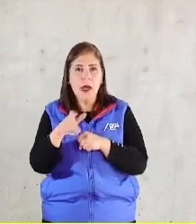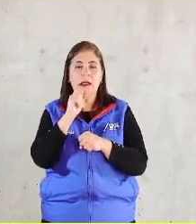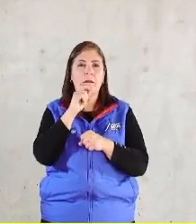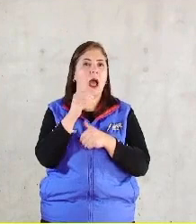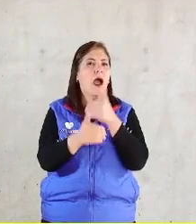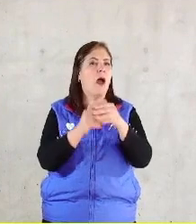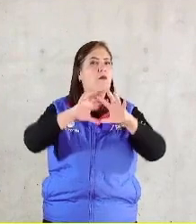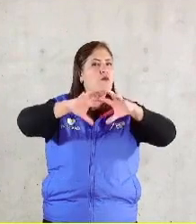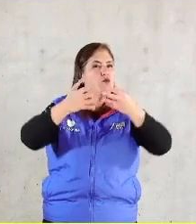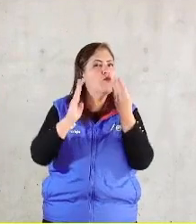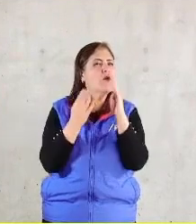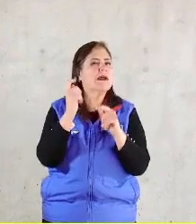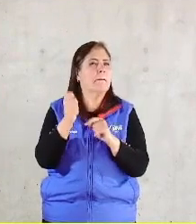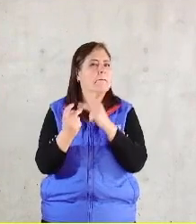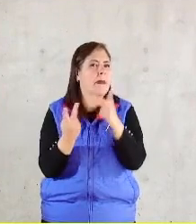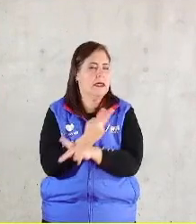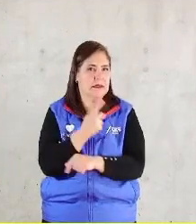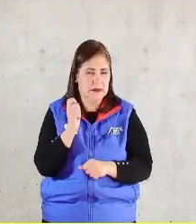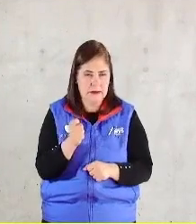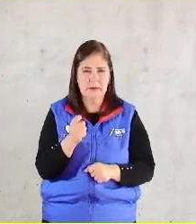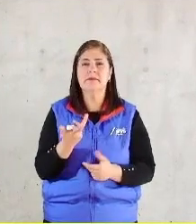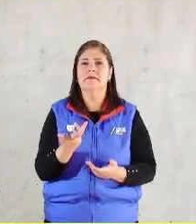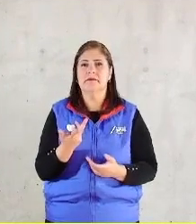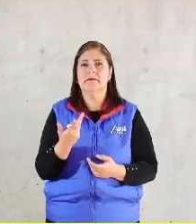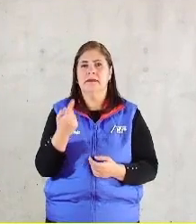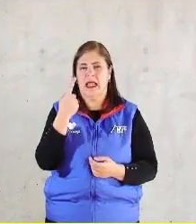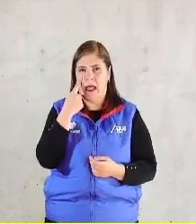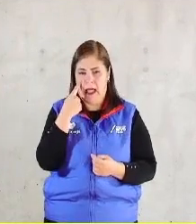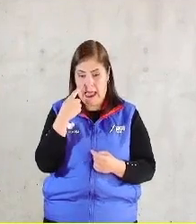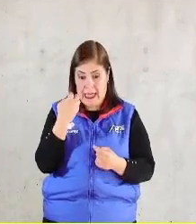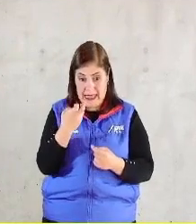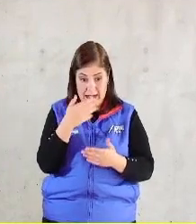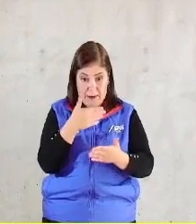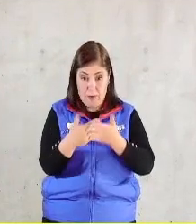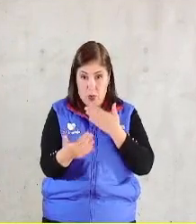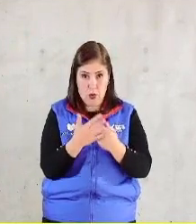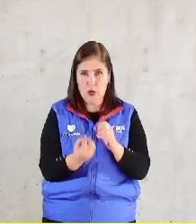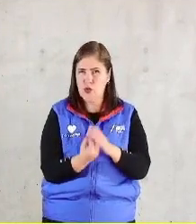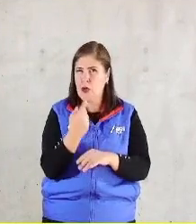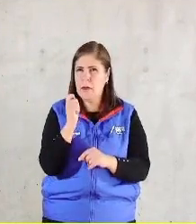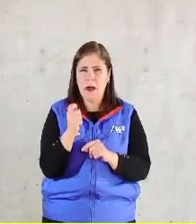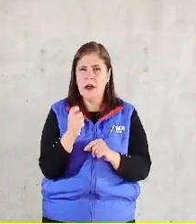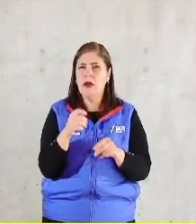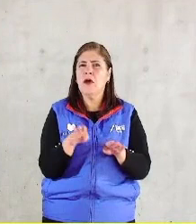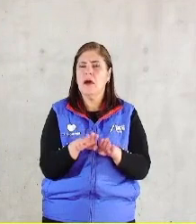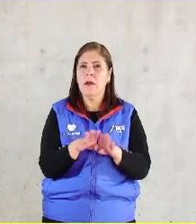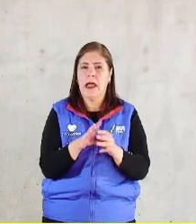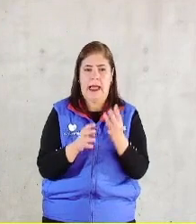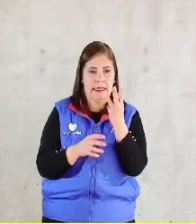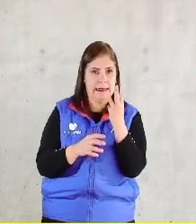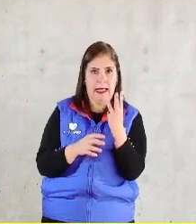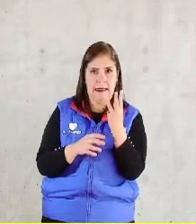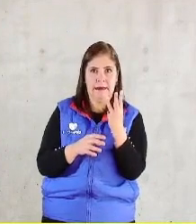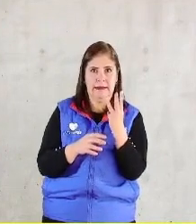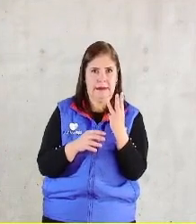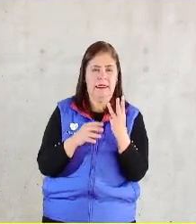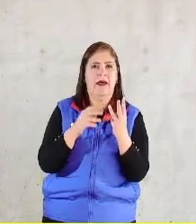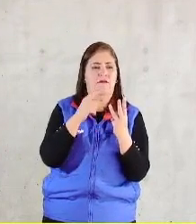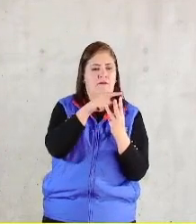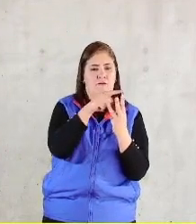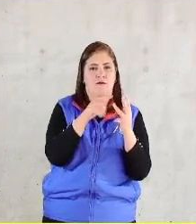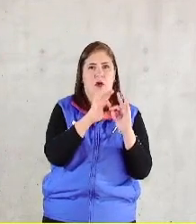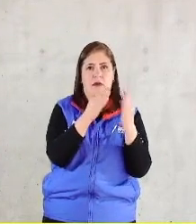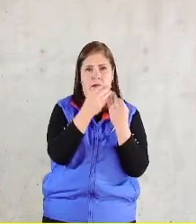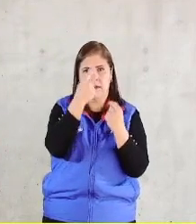Ahora, ¿cómo le entramos a esta parte de este nuevo modelo? Las empresas tienen 3 maneras de entrar a la parte de